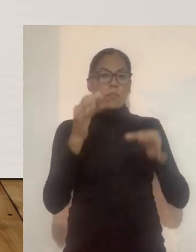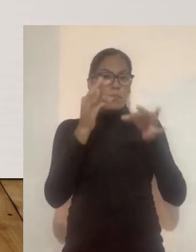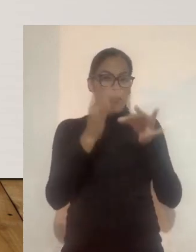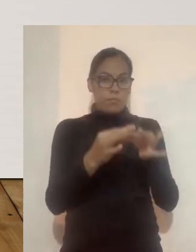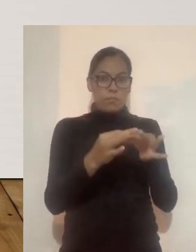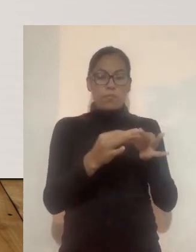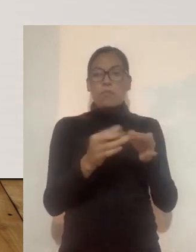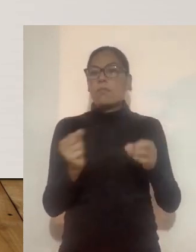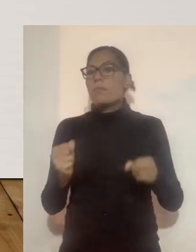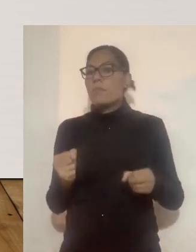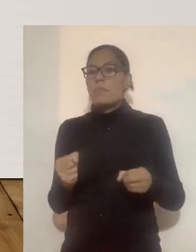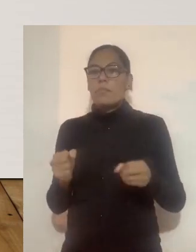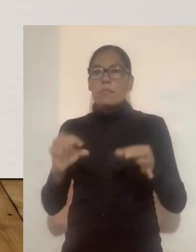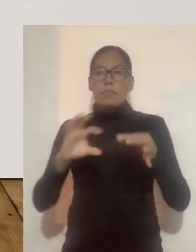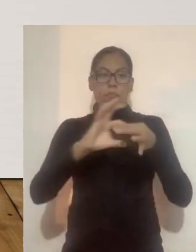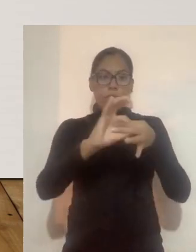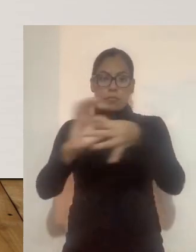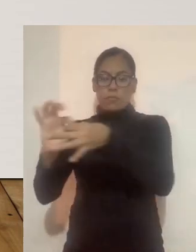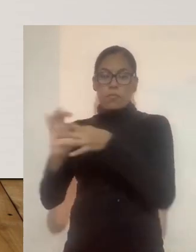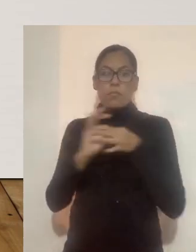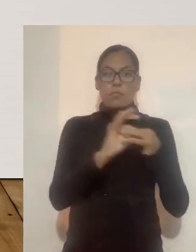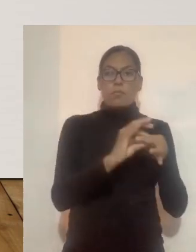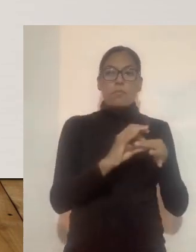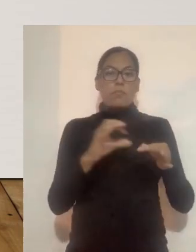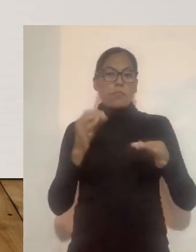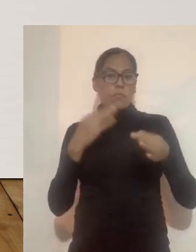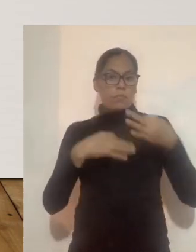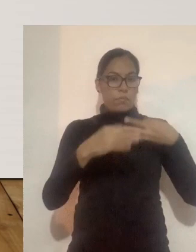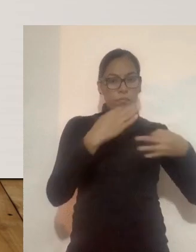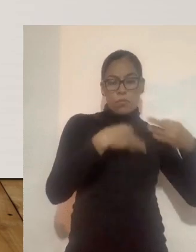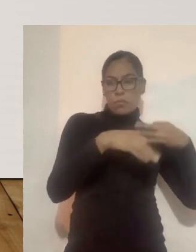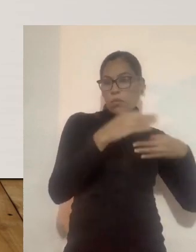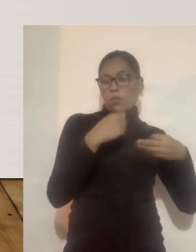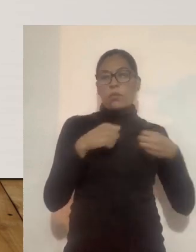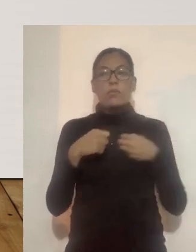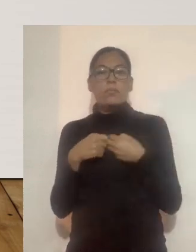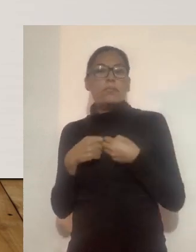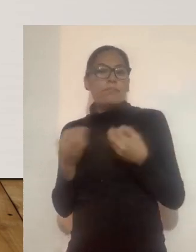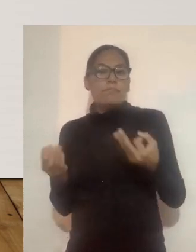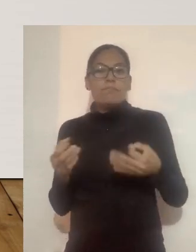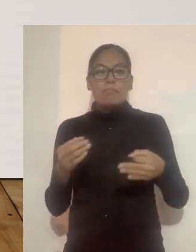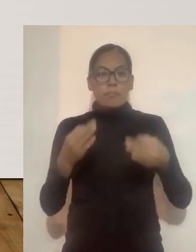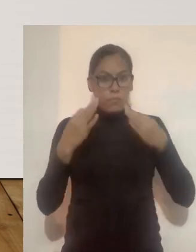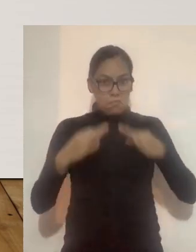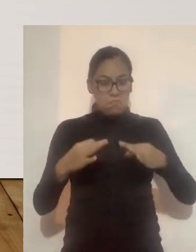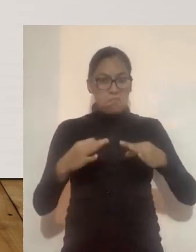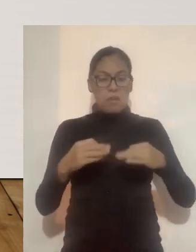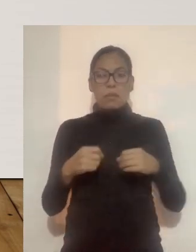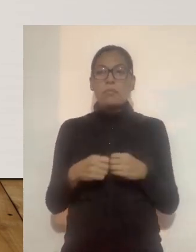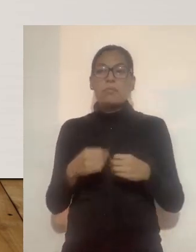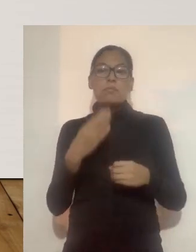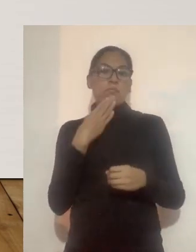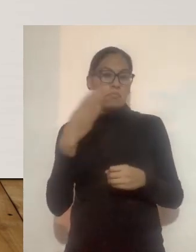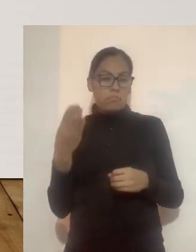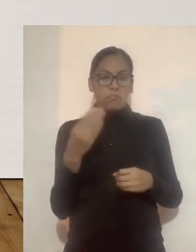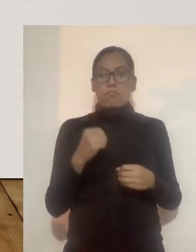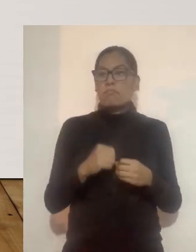compasión por el otro, y el compartir nuestras emociones.